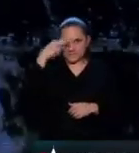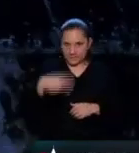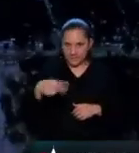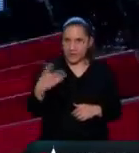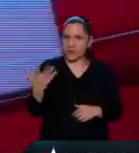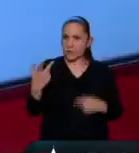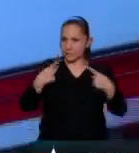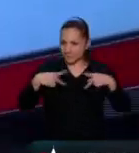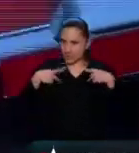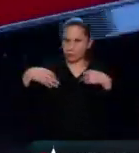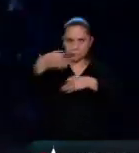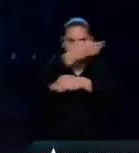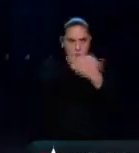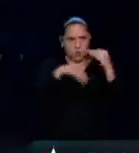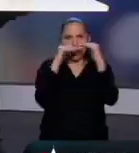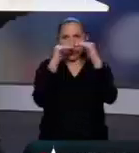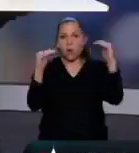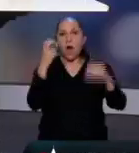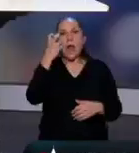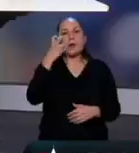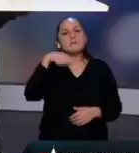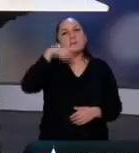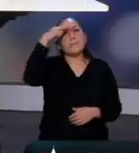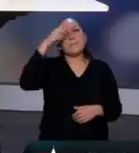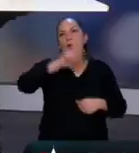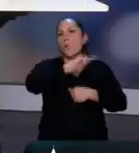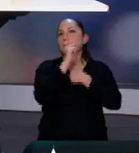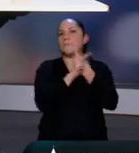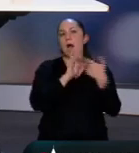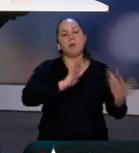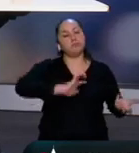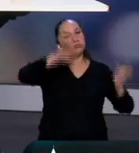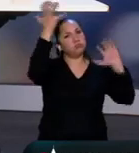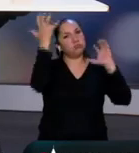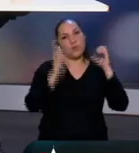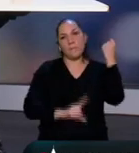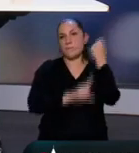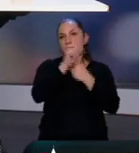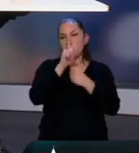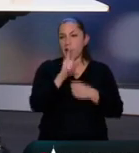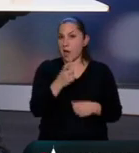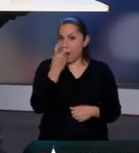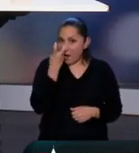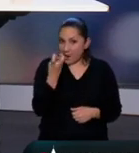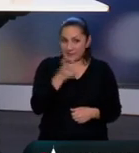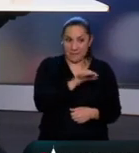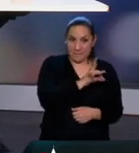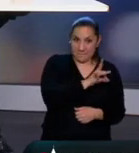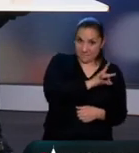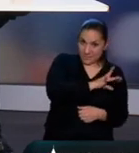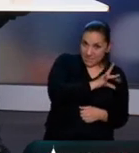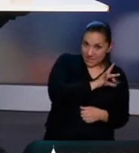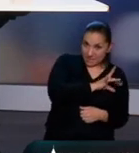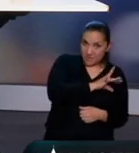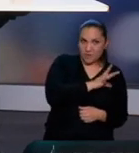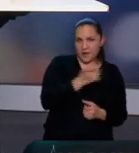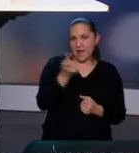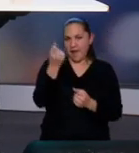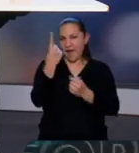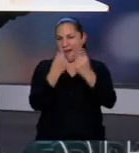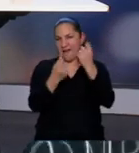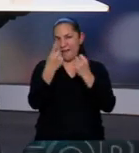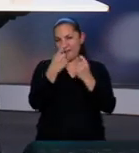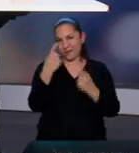el caos. Bueno, se combinan miedo con los más inteligentes de ellos, más que